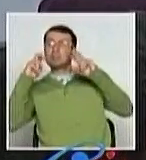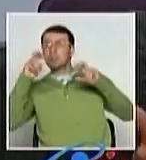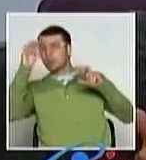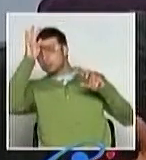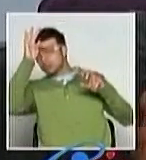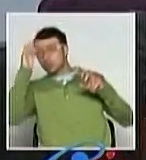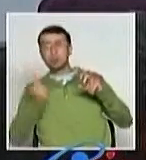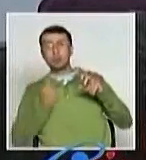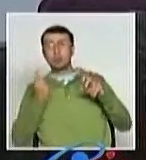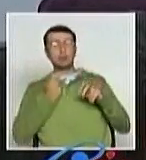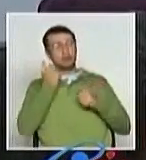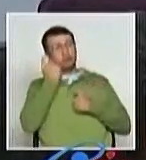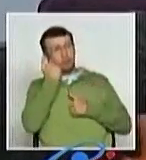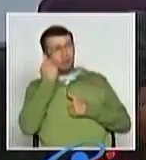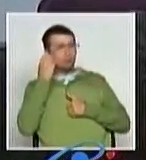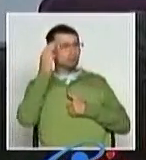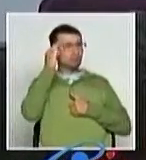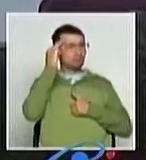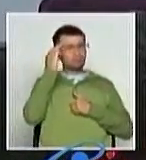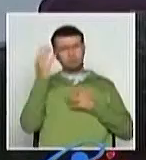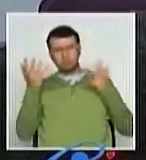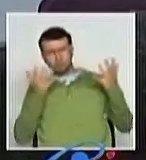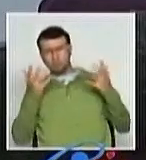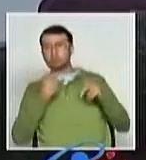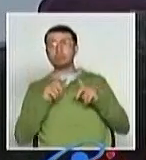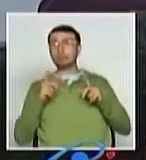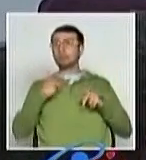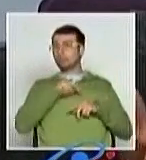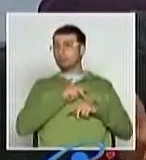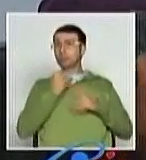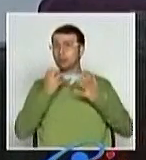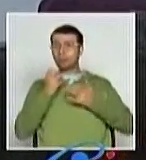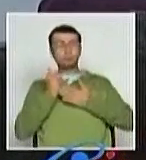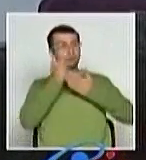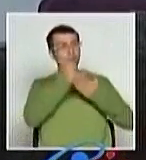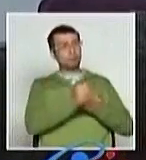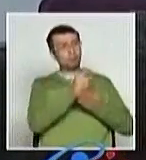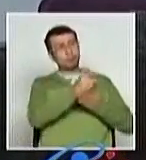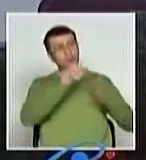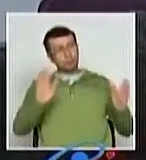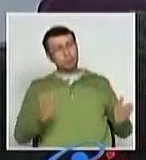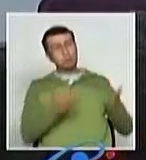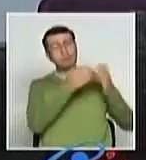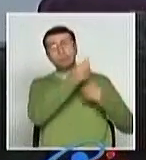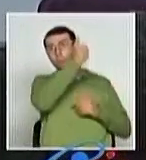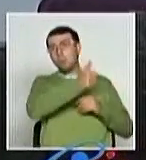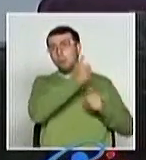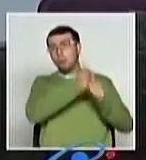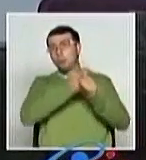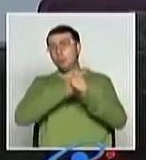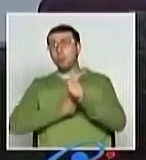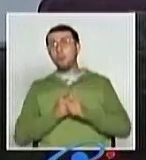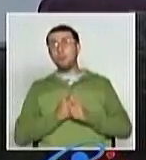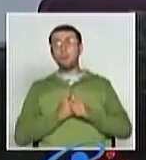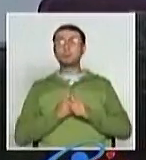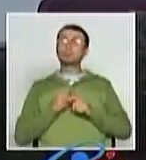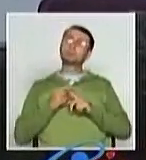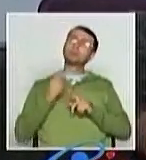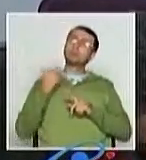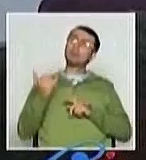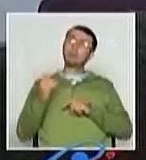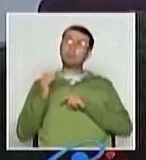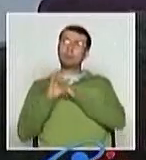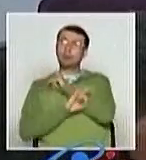enfermedad mental aquí lo que queremos es restablecer el bienestar subjetivo de esos pacientes la primer terapia lo que hacemos Es